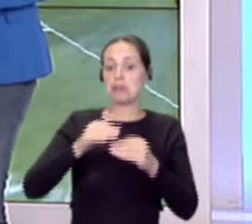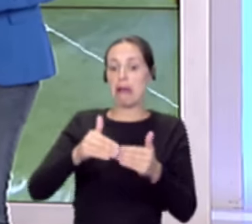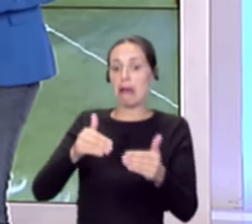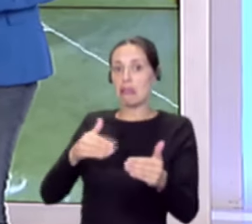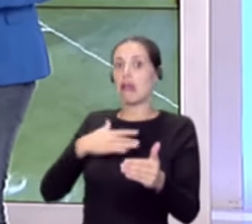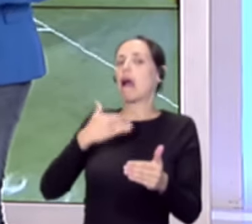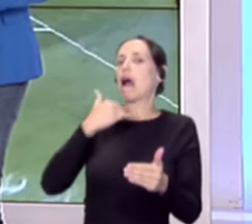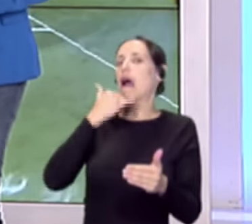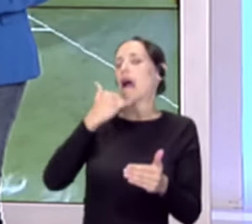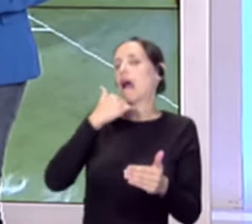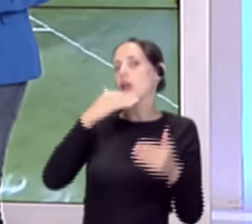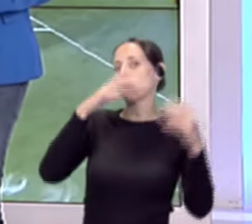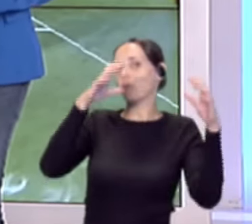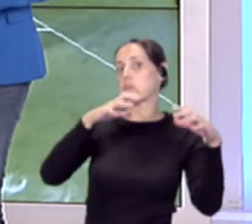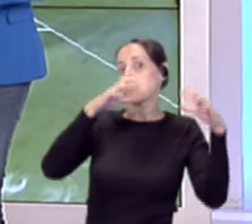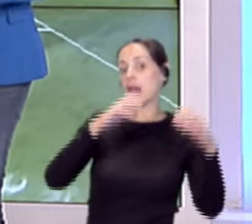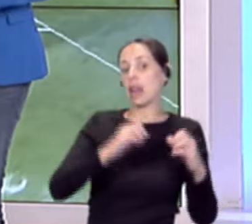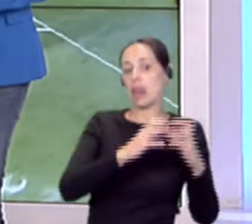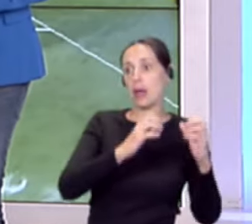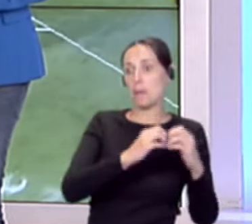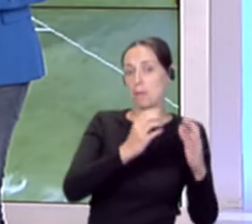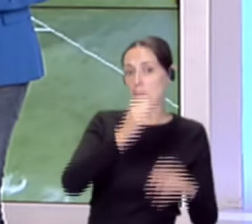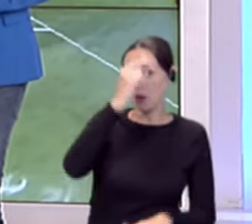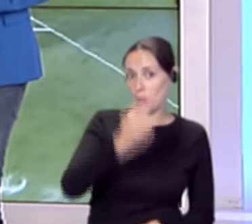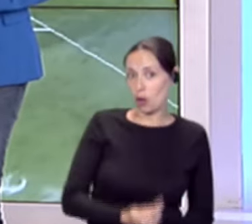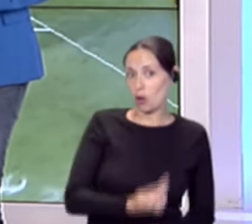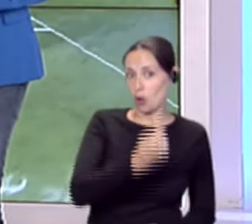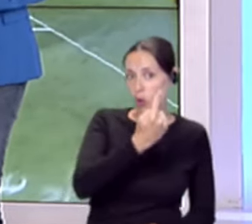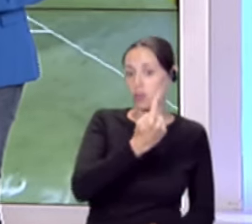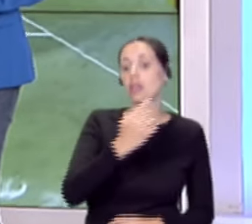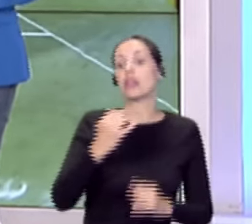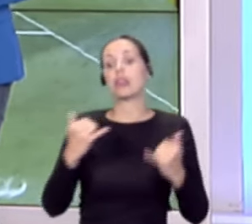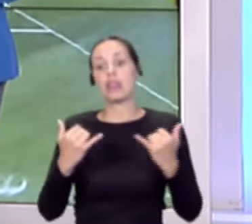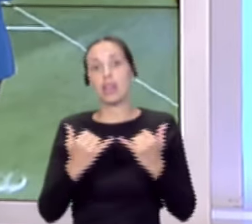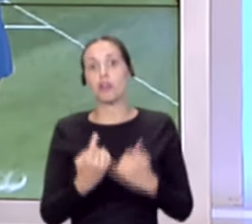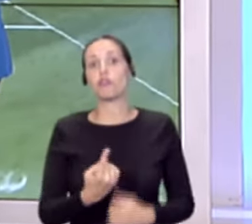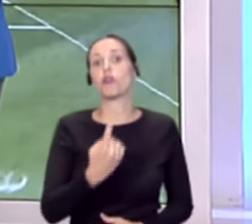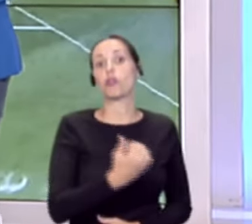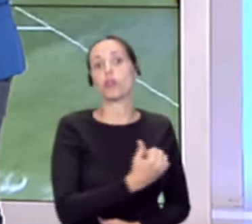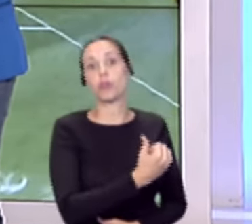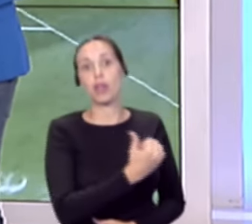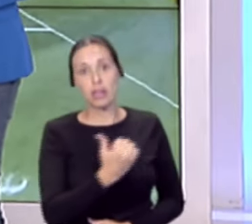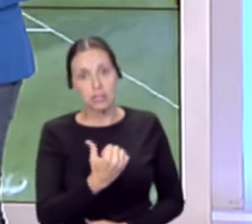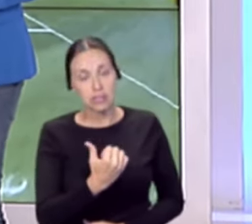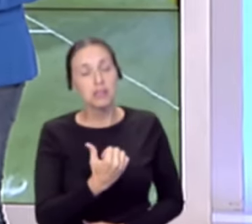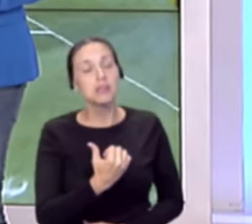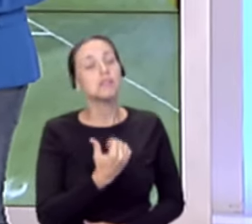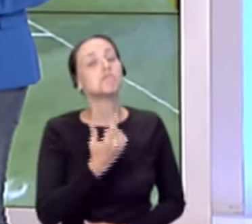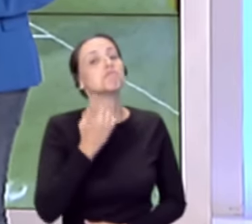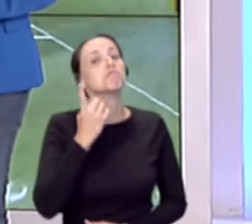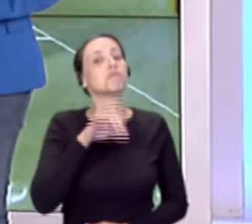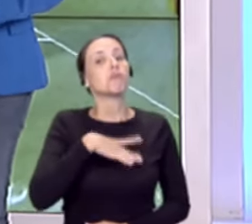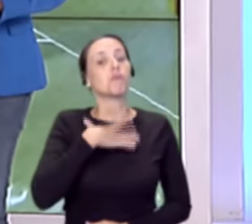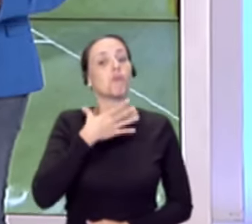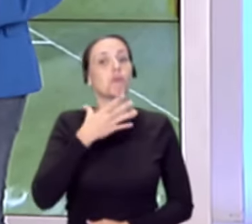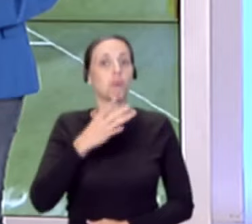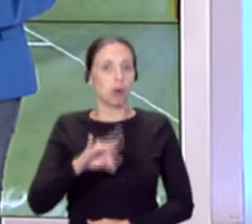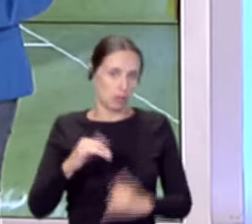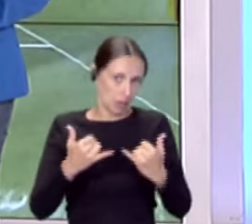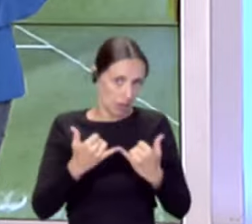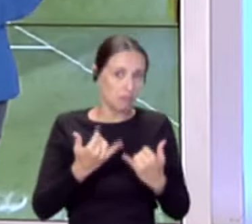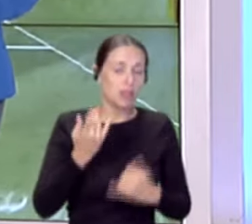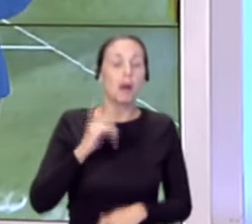precipitaciones ya por el norte de La Palma, en puntos quizás del nordeste de Tenerife y a lo mejor también en el norte de la isla de Lanzarote. ¿Qué